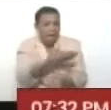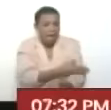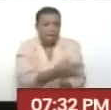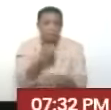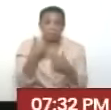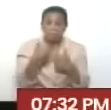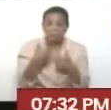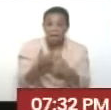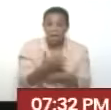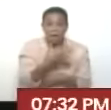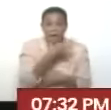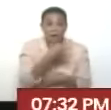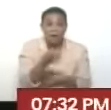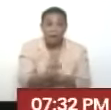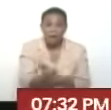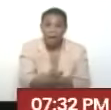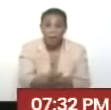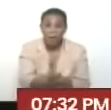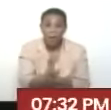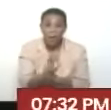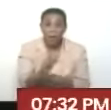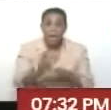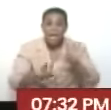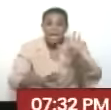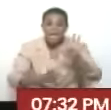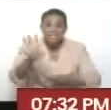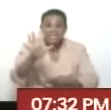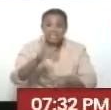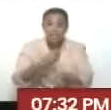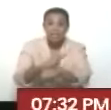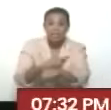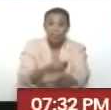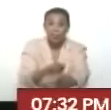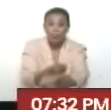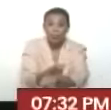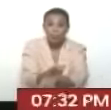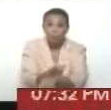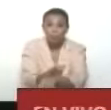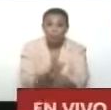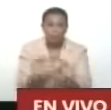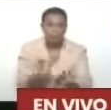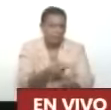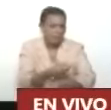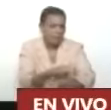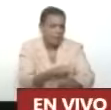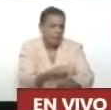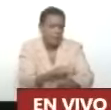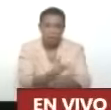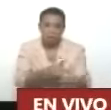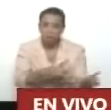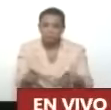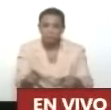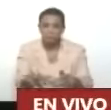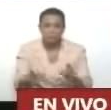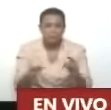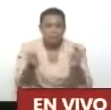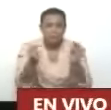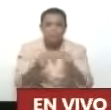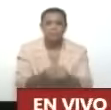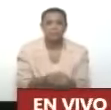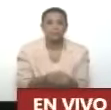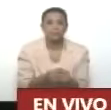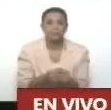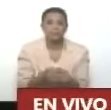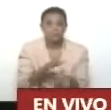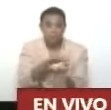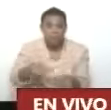resultó demasiado rápido. Yo voté en menos de 15 segundos. ¡Paz! ¿Eh? Y le pasó a todos